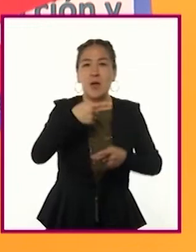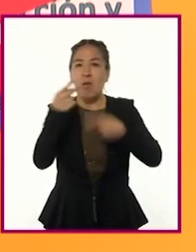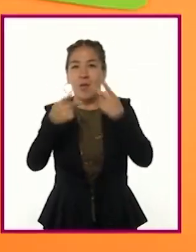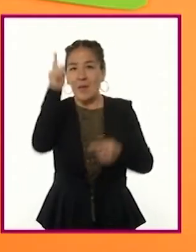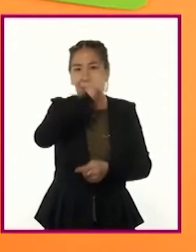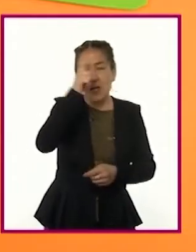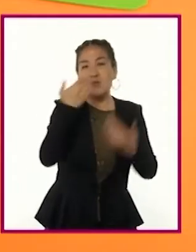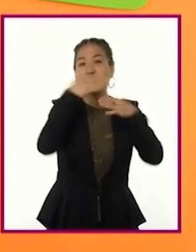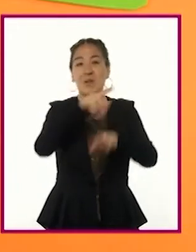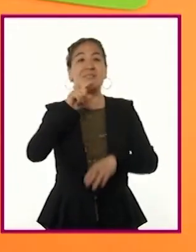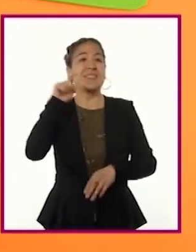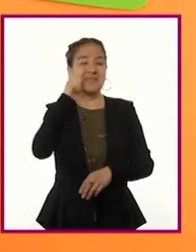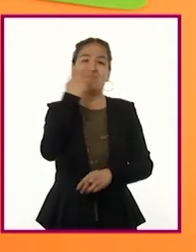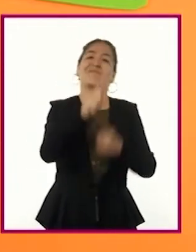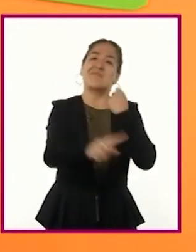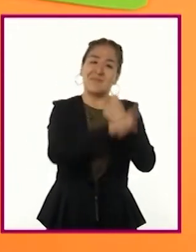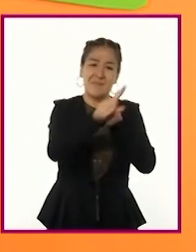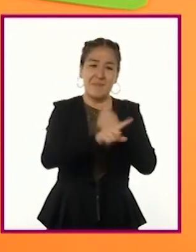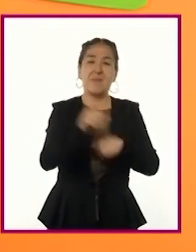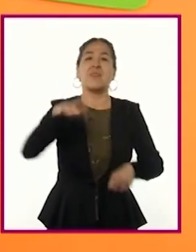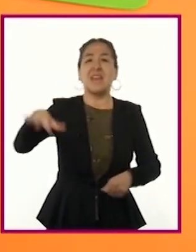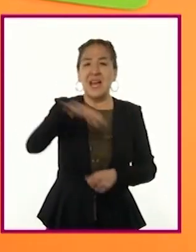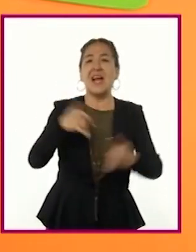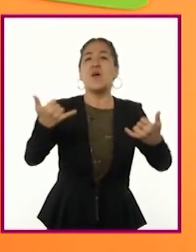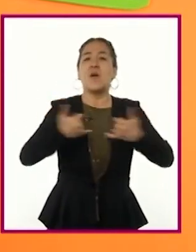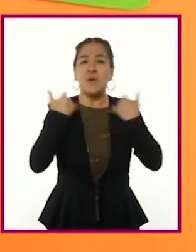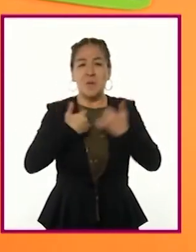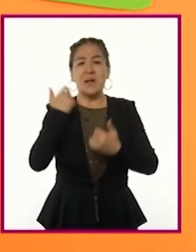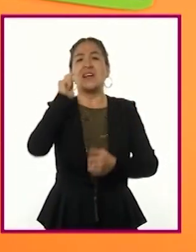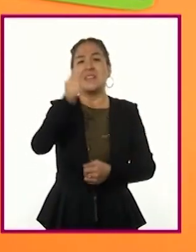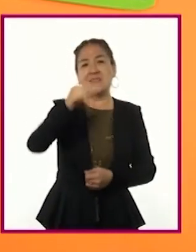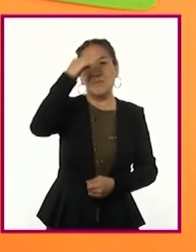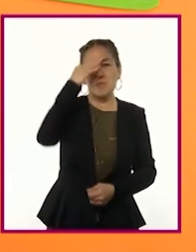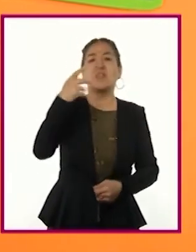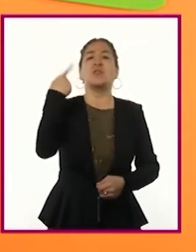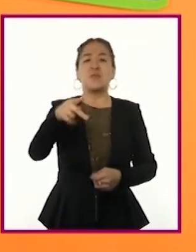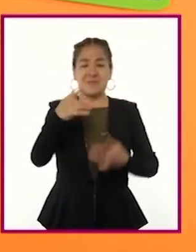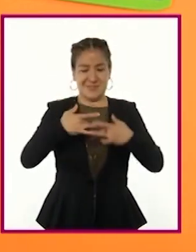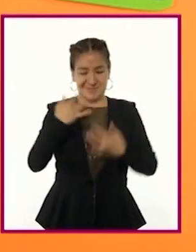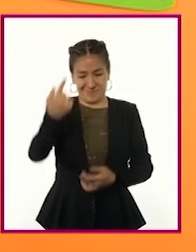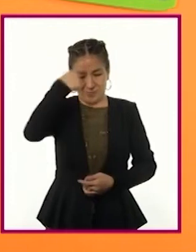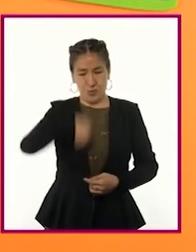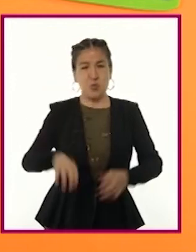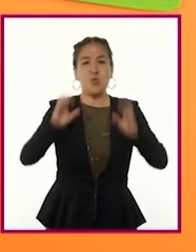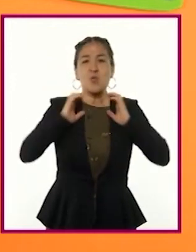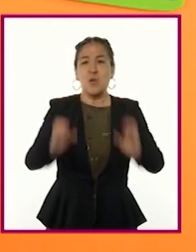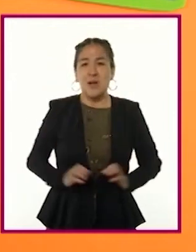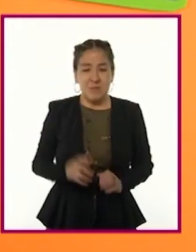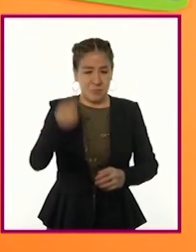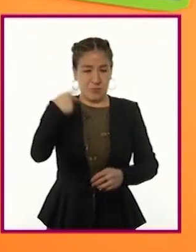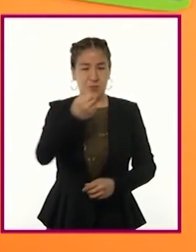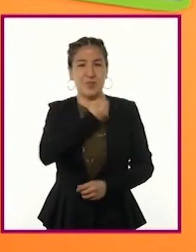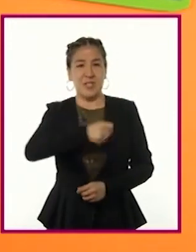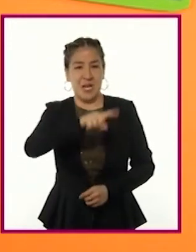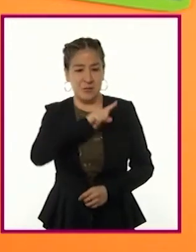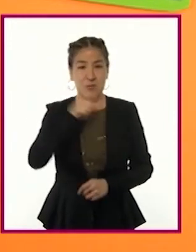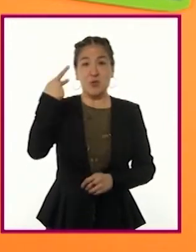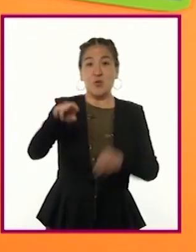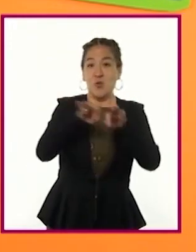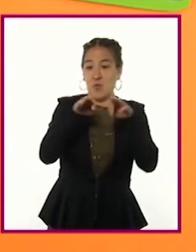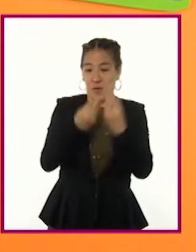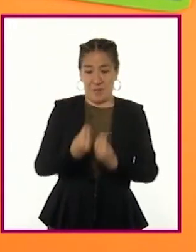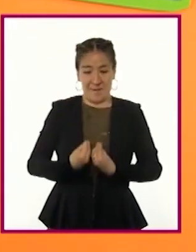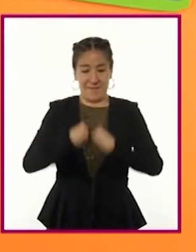originar, dado que nuestras y nuestros estudiantes verían afectada su integridad, su salud, su estilo de vida y